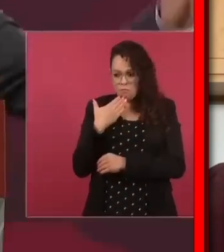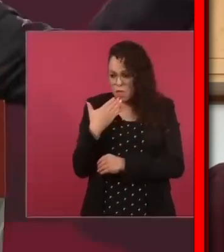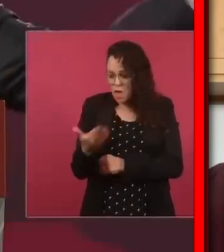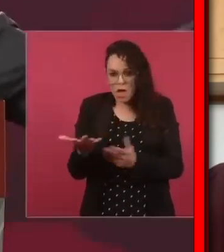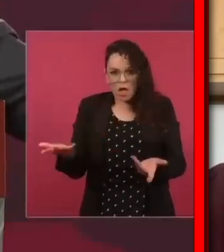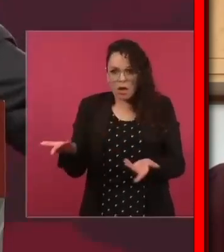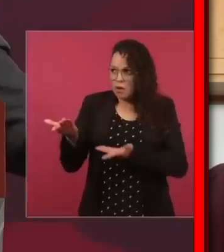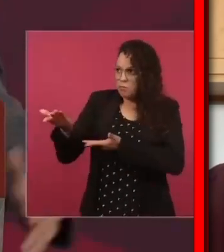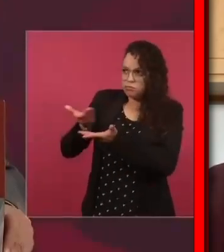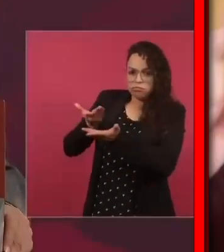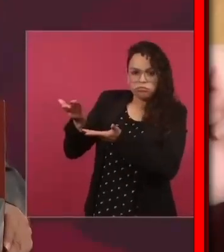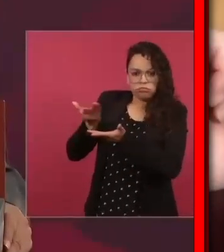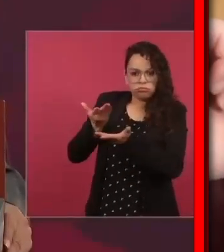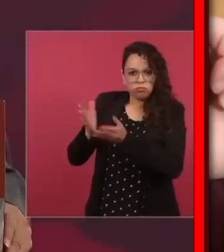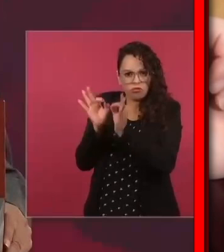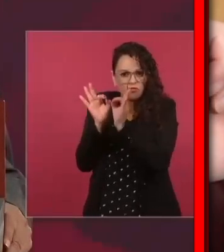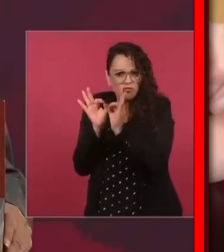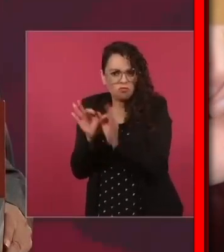muy respetuoso